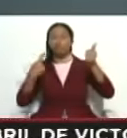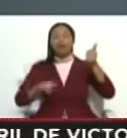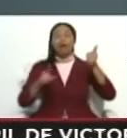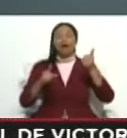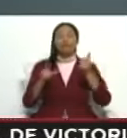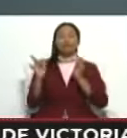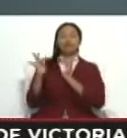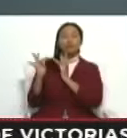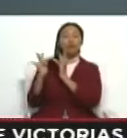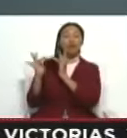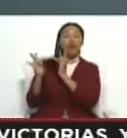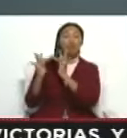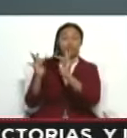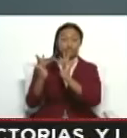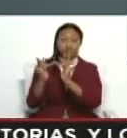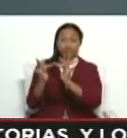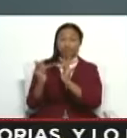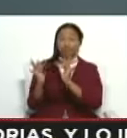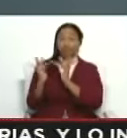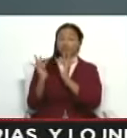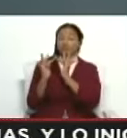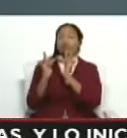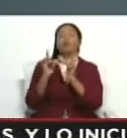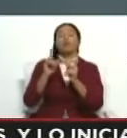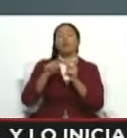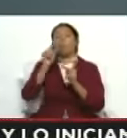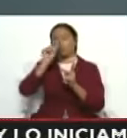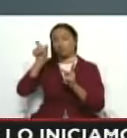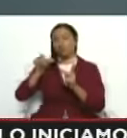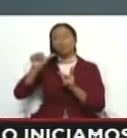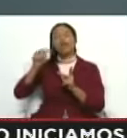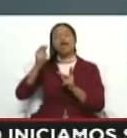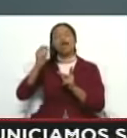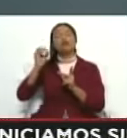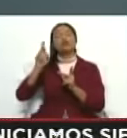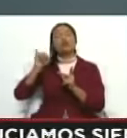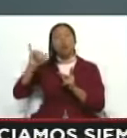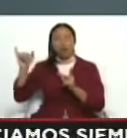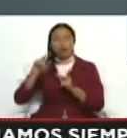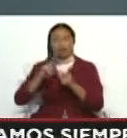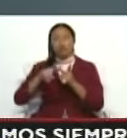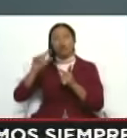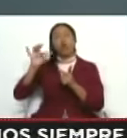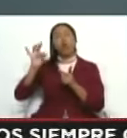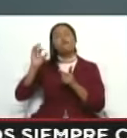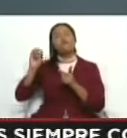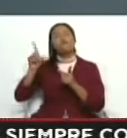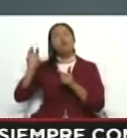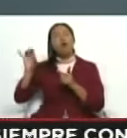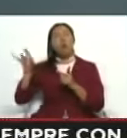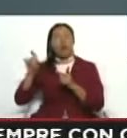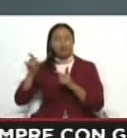enlaces con Story y con Foley que eran la línea directa